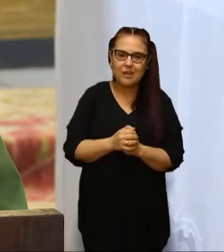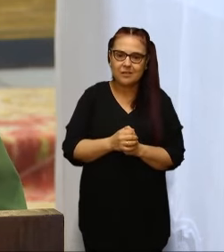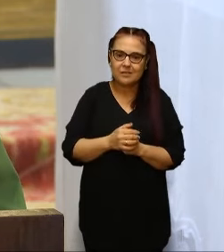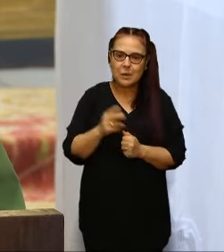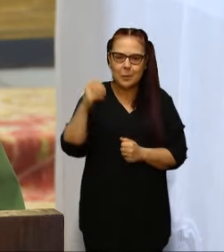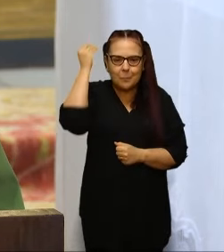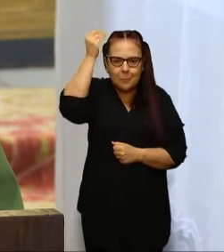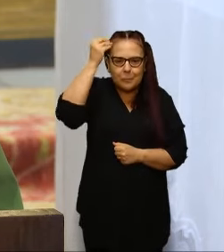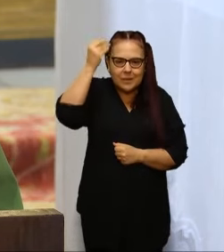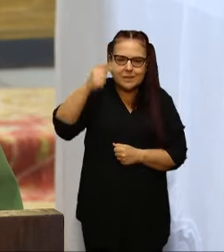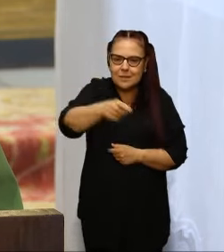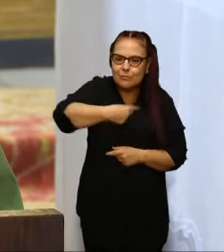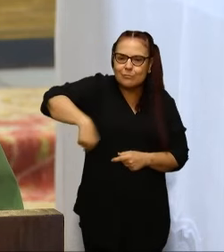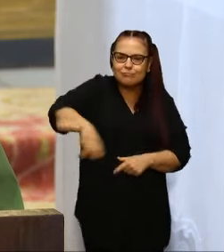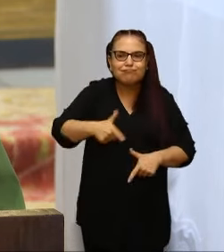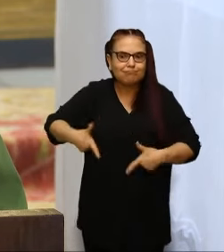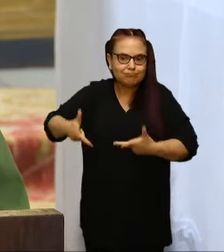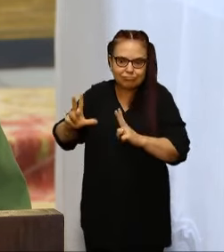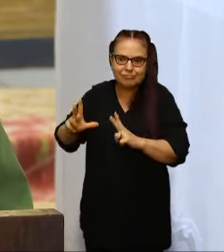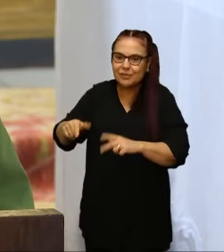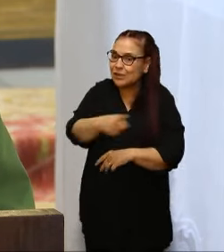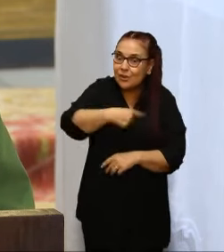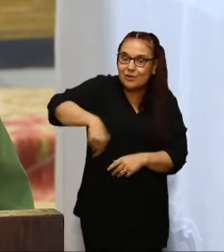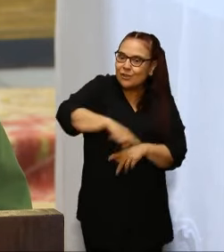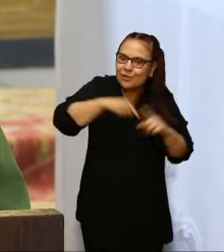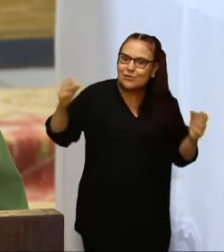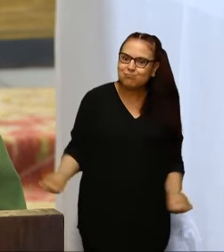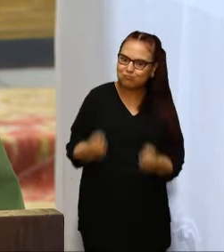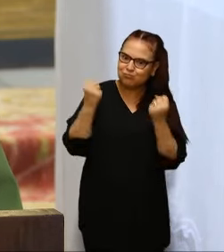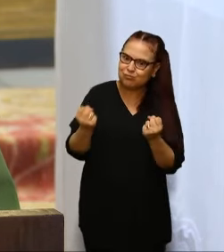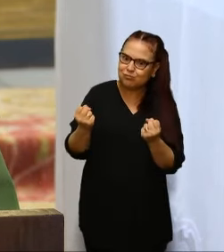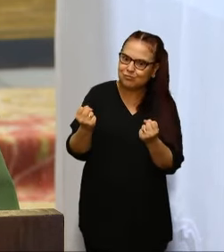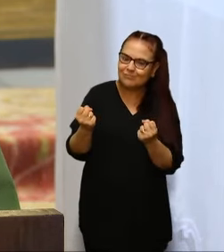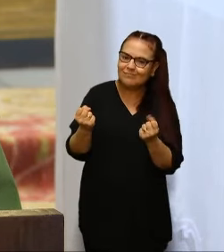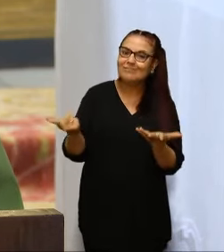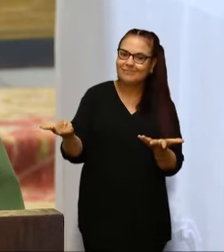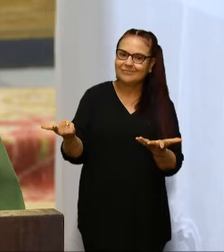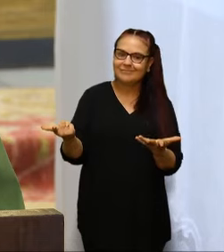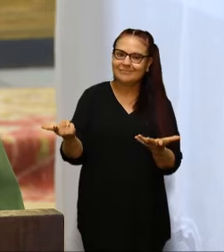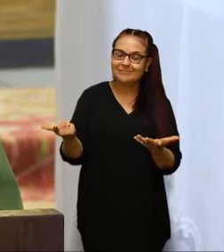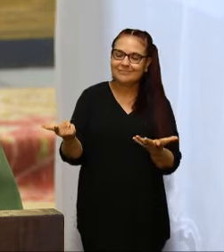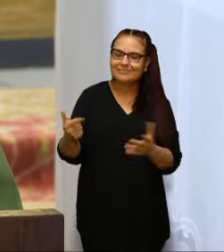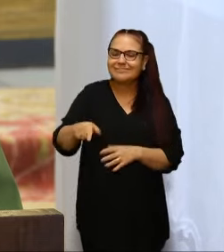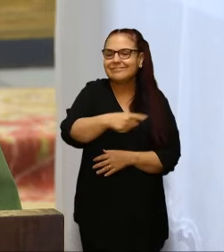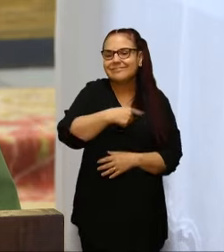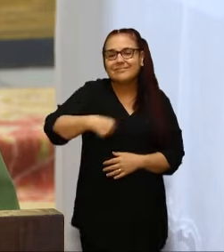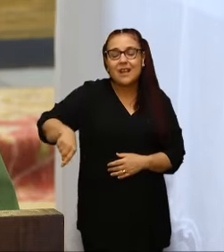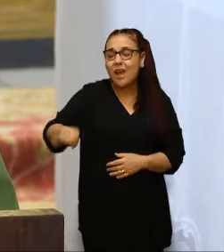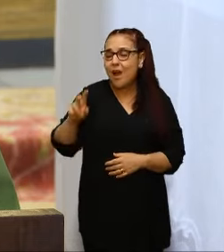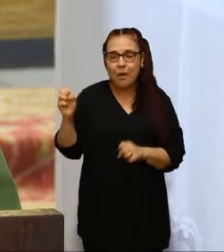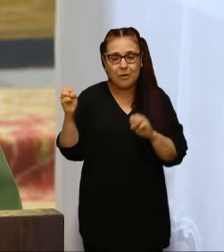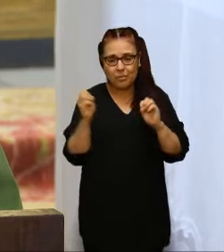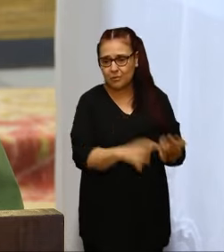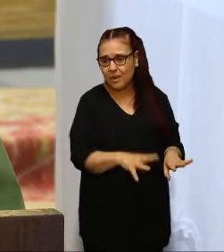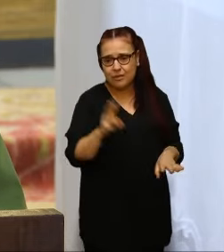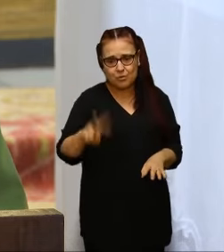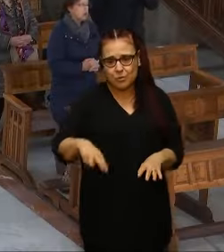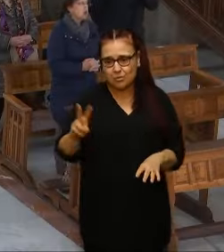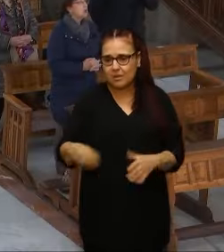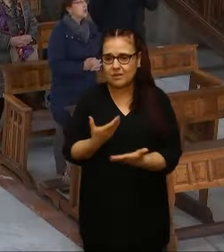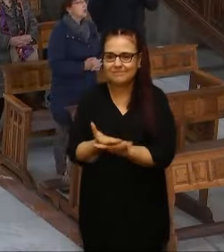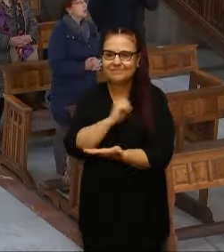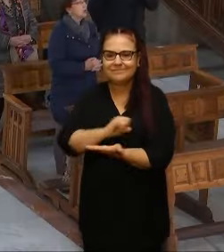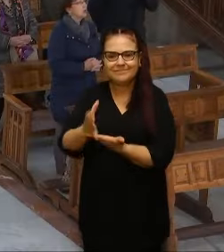llegado nuestra liberación, saldremos de esta. Fijaros cómo lo dicen, lo repiten continuamente, y que nunca los abandonemos. Roguemos